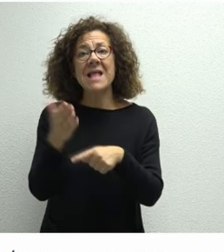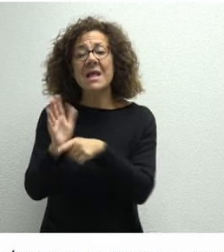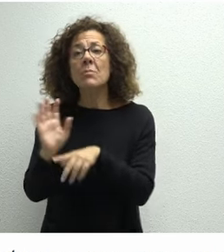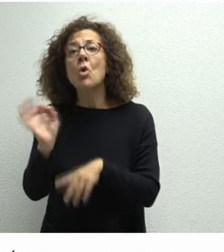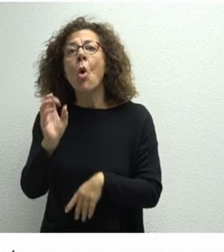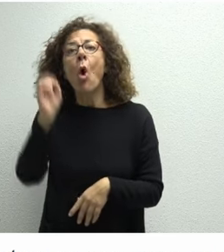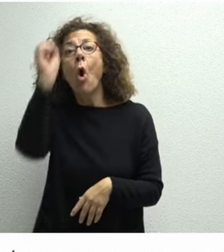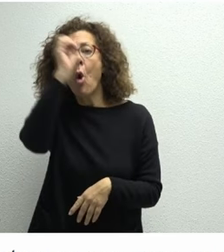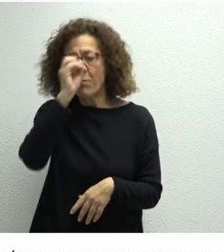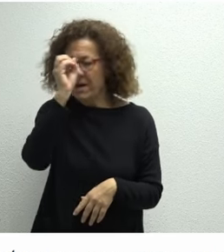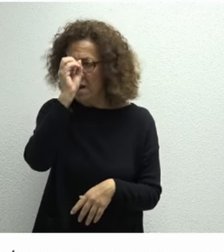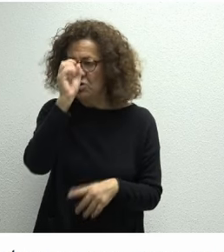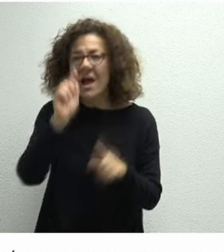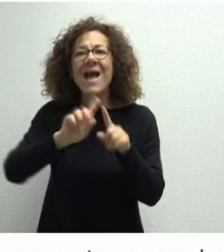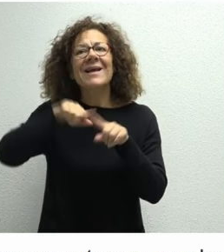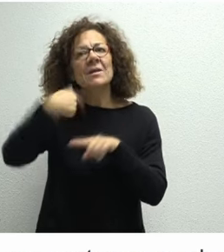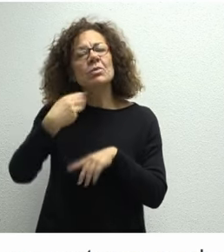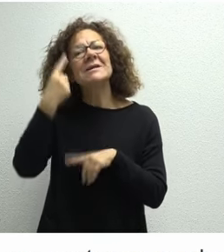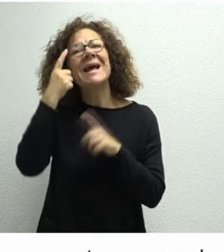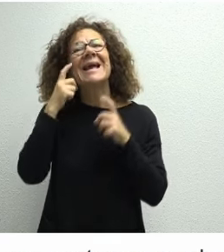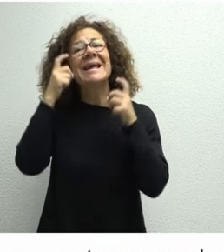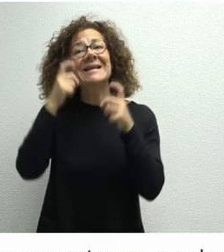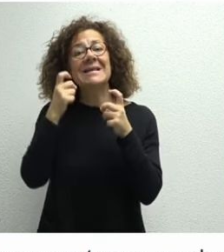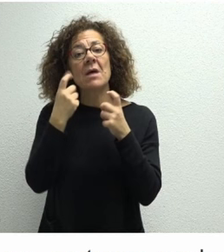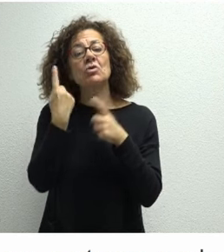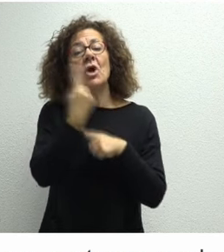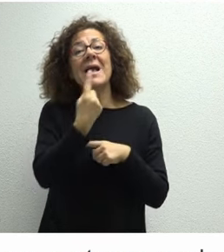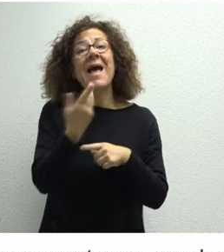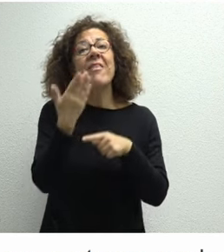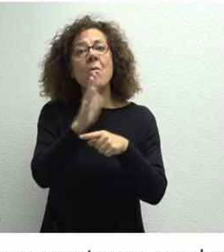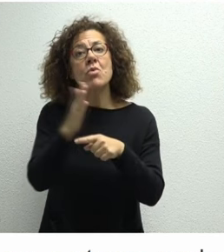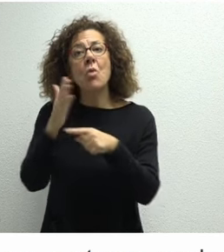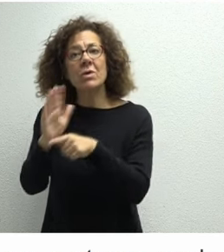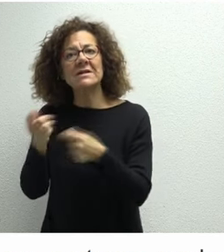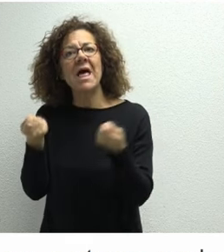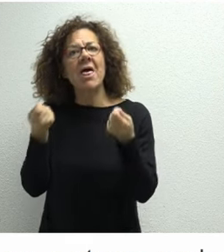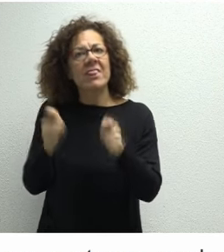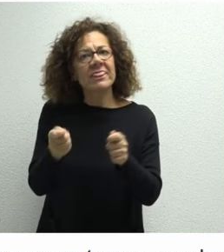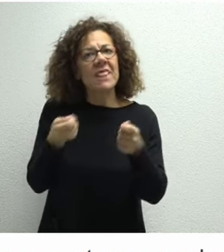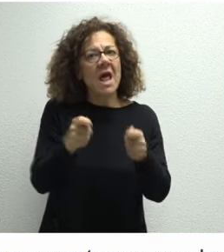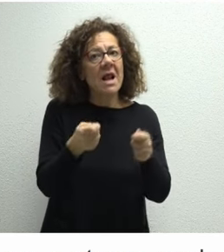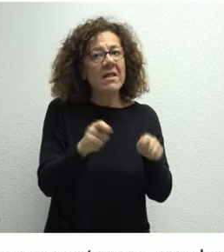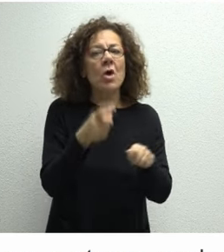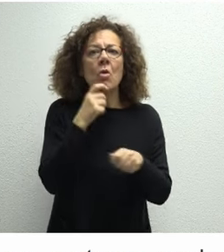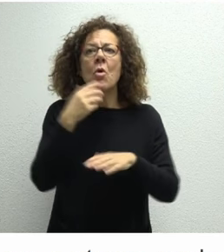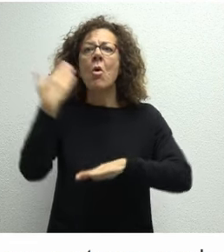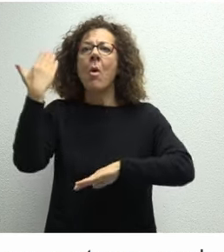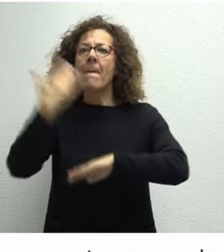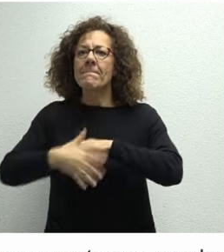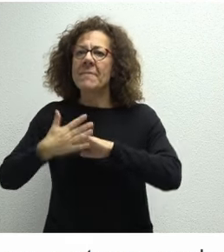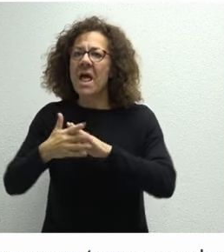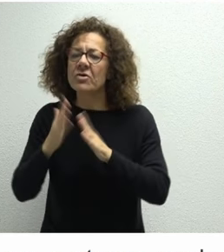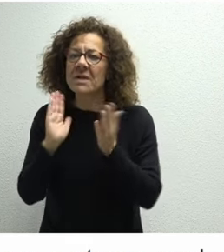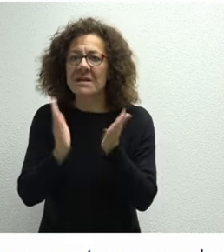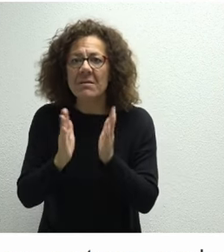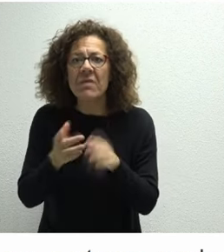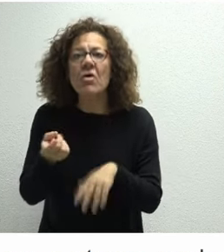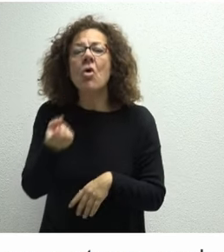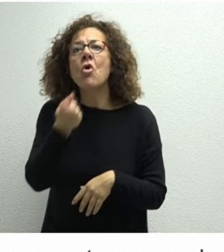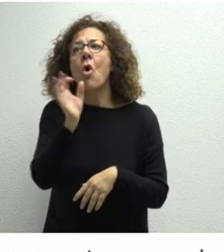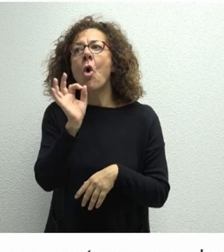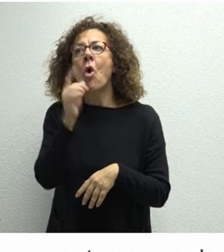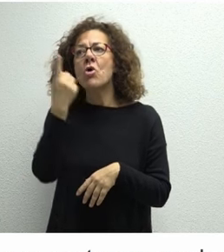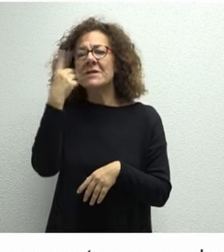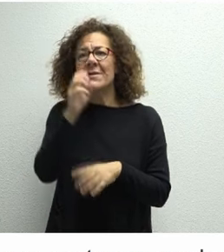opinamos no sino que después intentamos cerrar con cada una de las propuestas planteándonos plazos de intervención planteándonos también